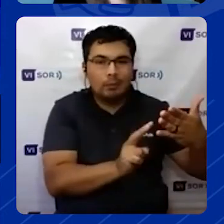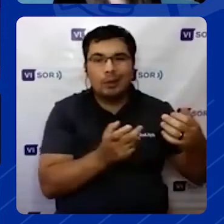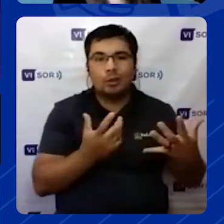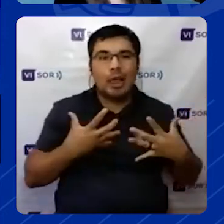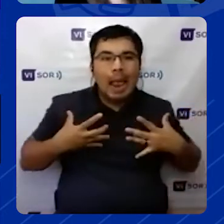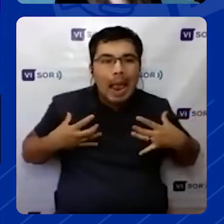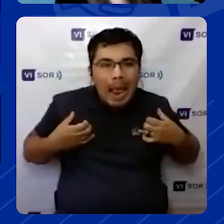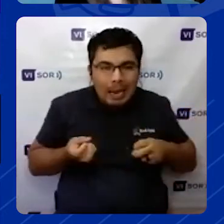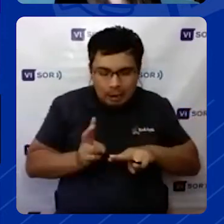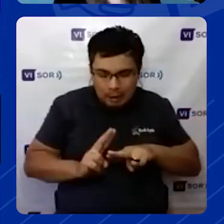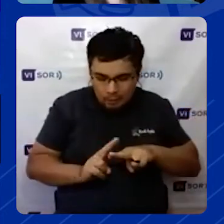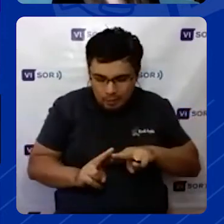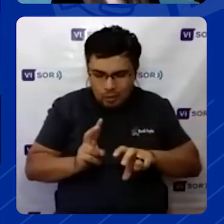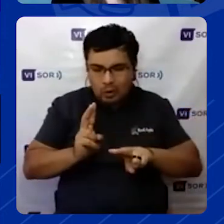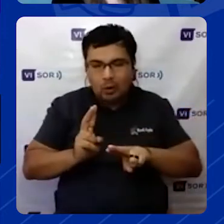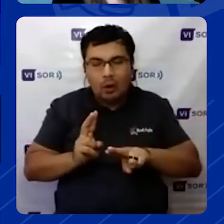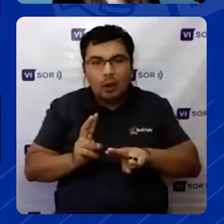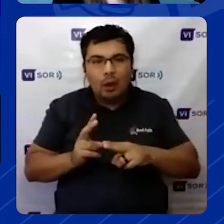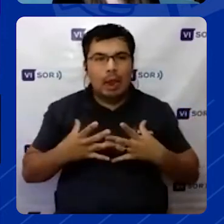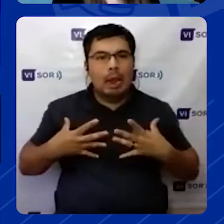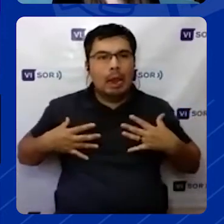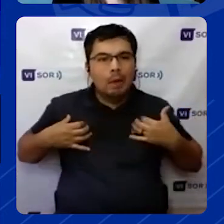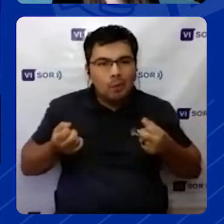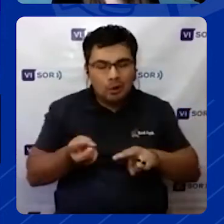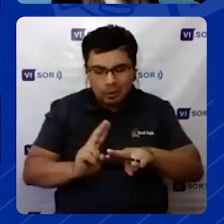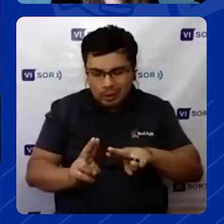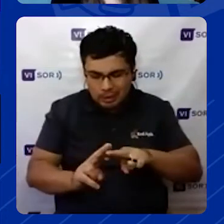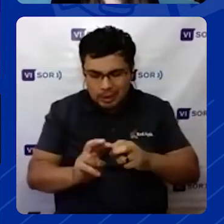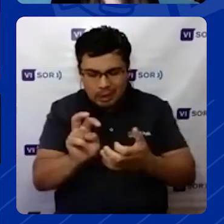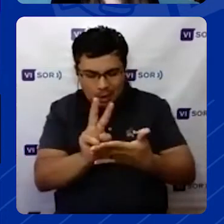había ningún resultado.